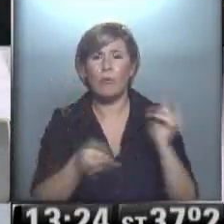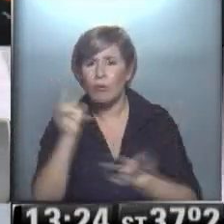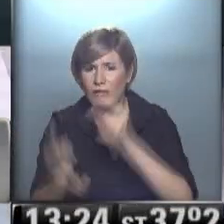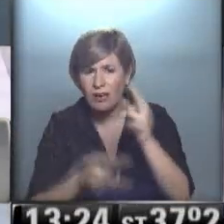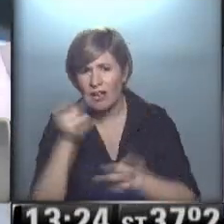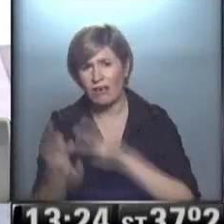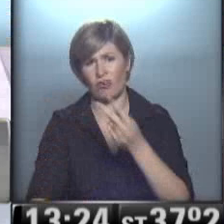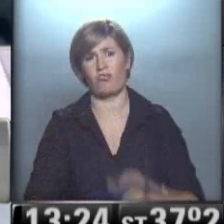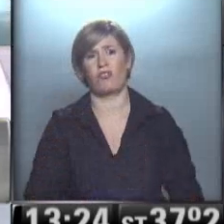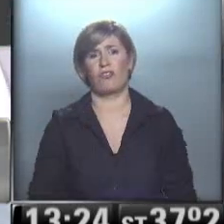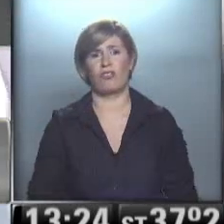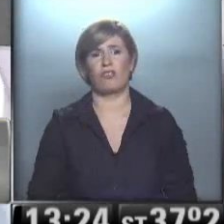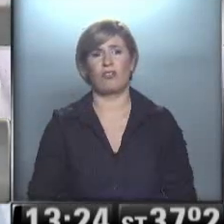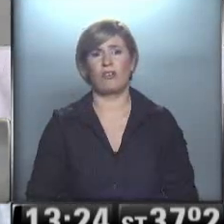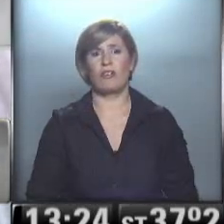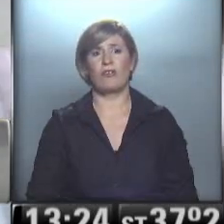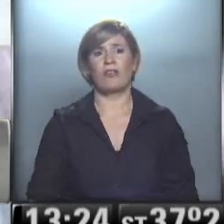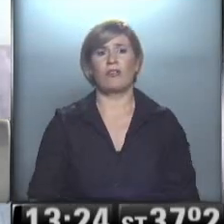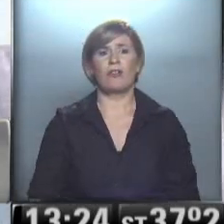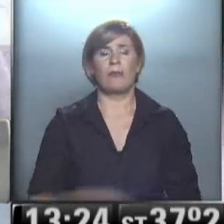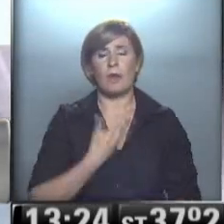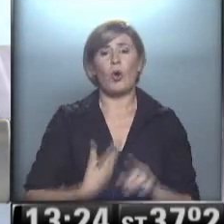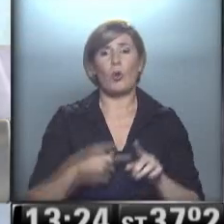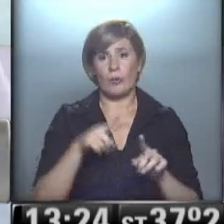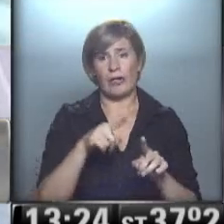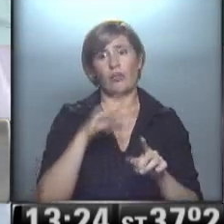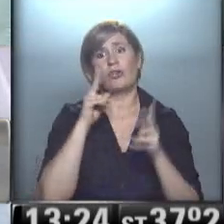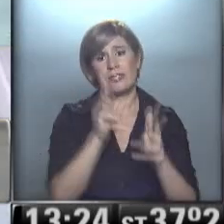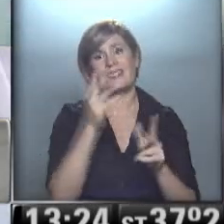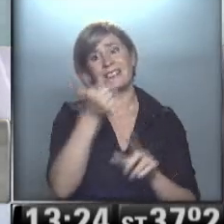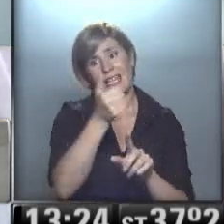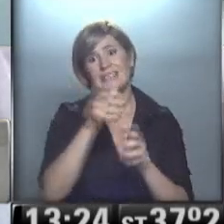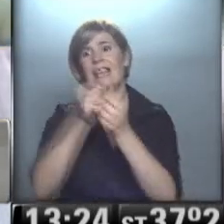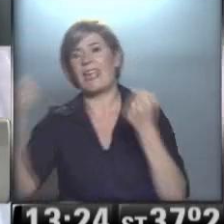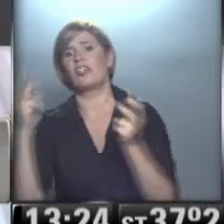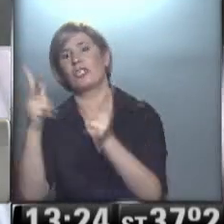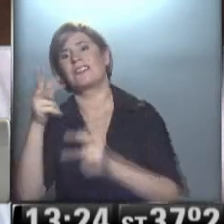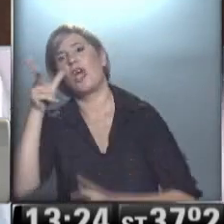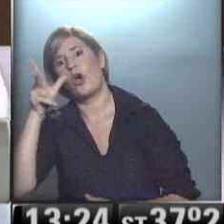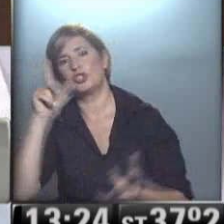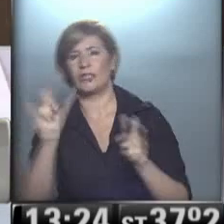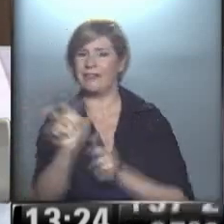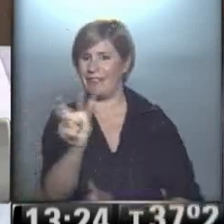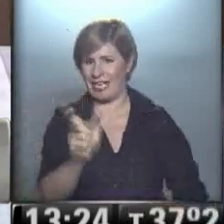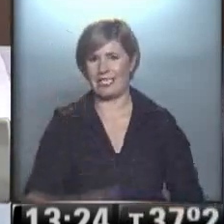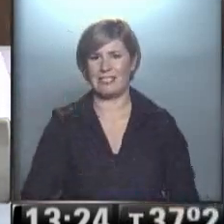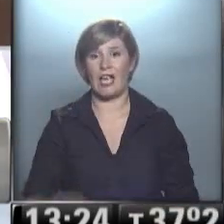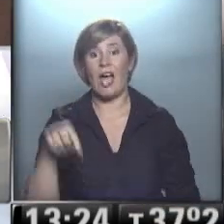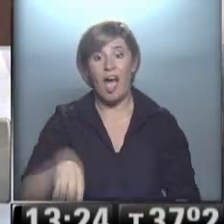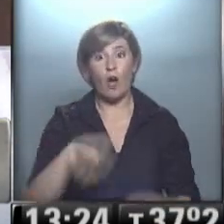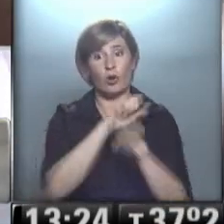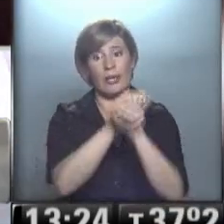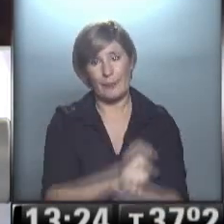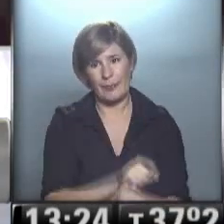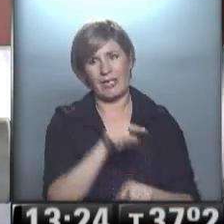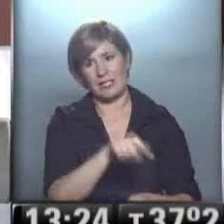Gaceta de Tucumán 8, o sea que la situación es muchísimo más complicada. Por el momento va a quedar detenido, es muy difícil que le dicten la